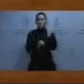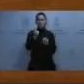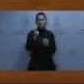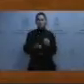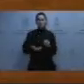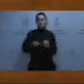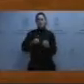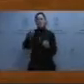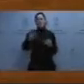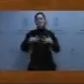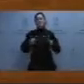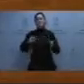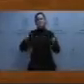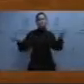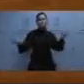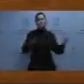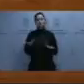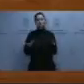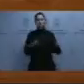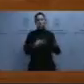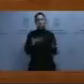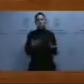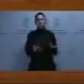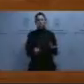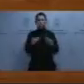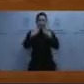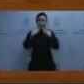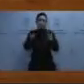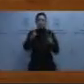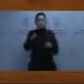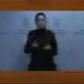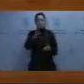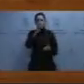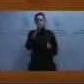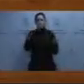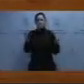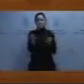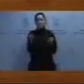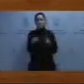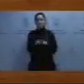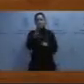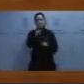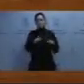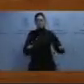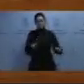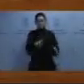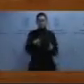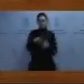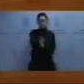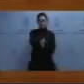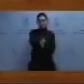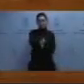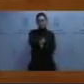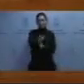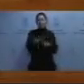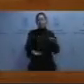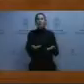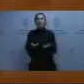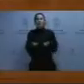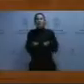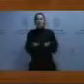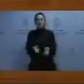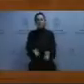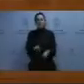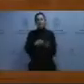importante, su salud. Les agradecemos que antepongan las personas a las cifras y a la